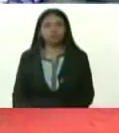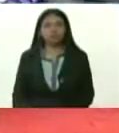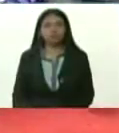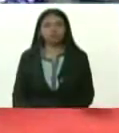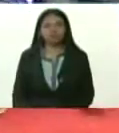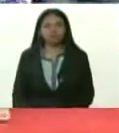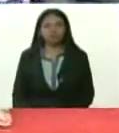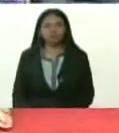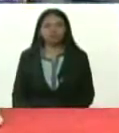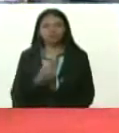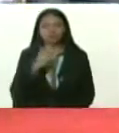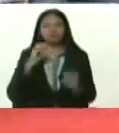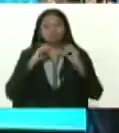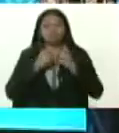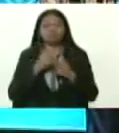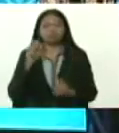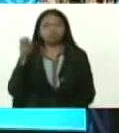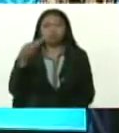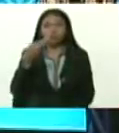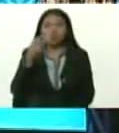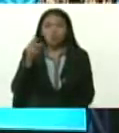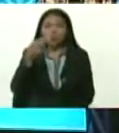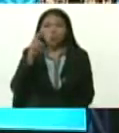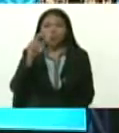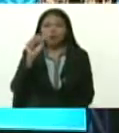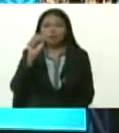¿Qué dice Aristóbulo? Guasinga, guasinga.